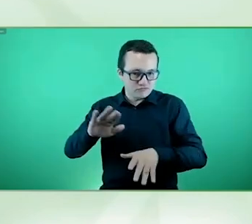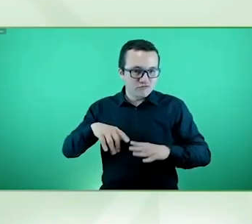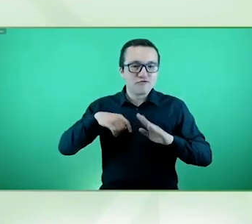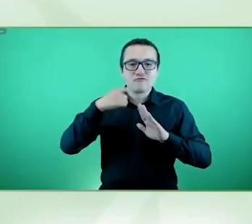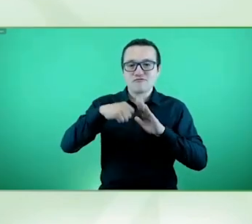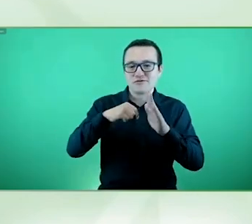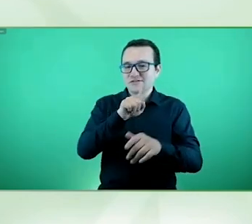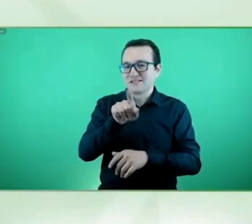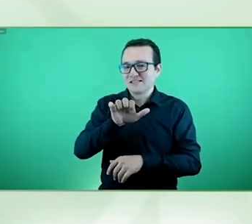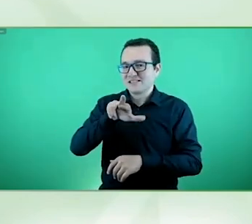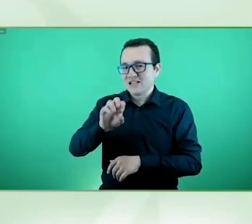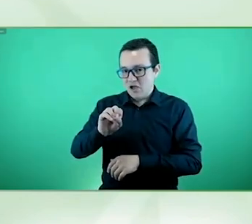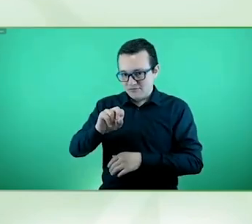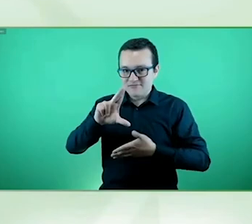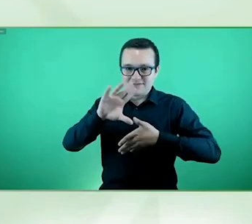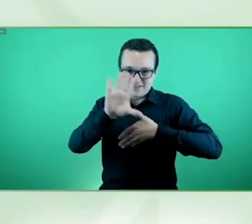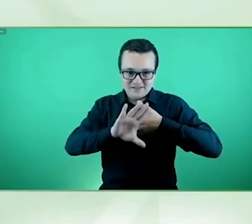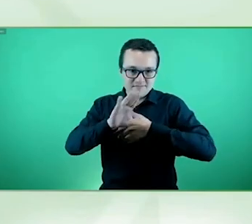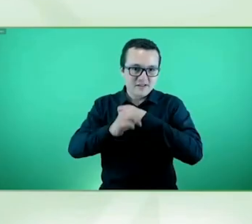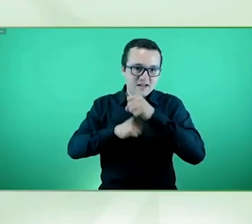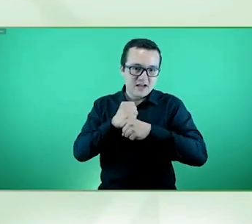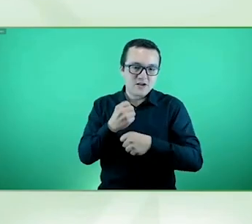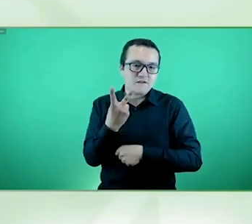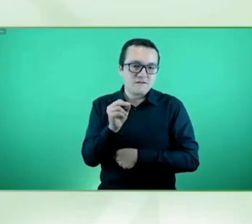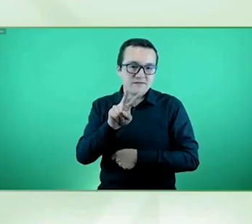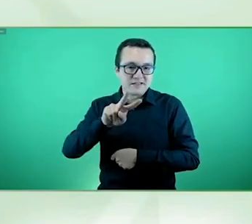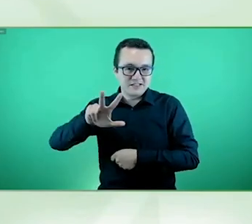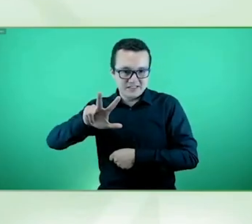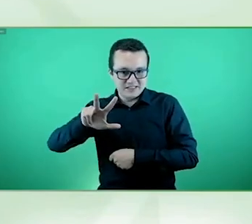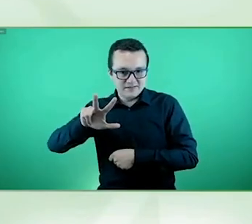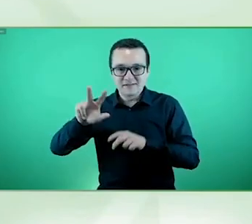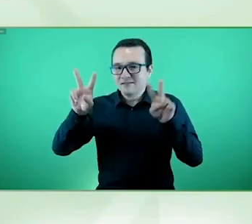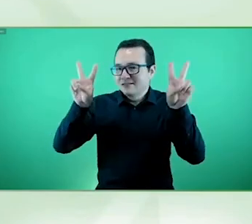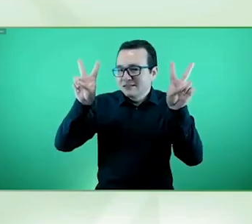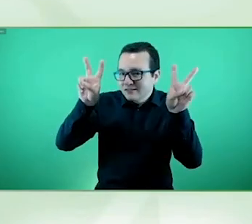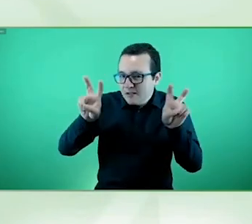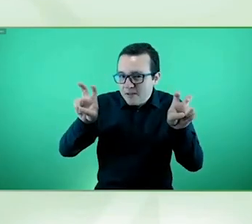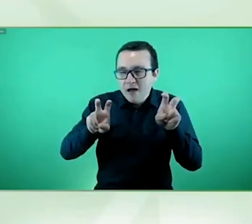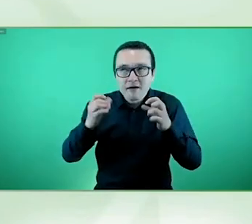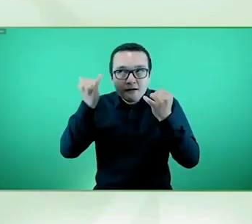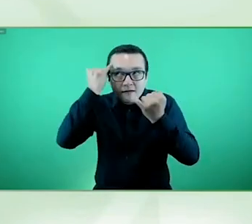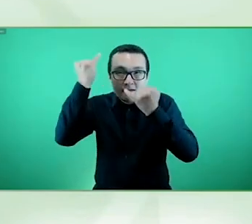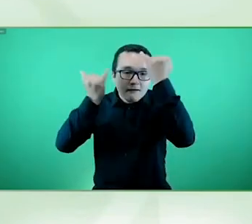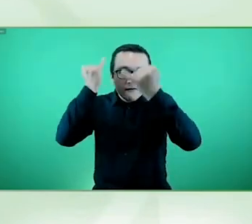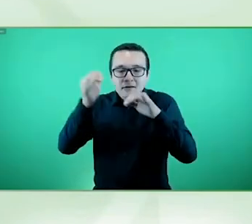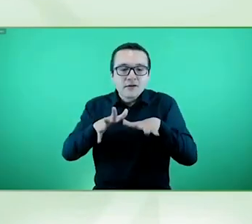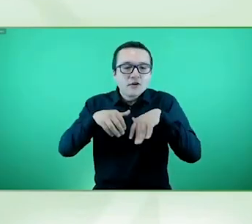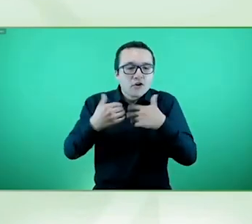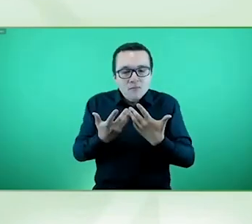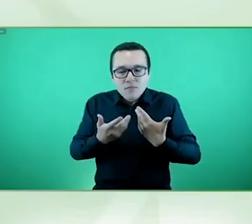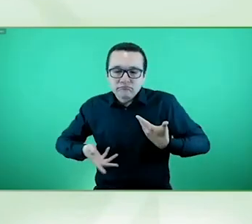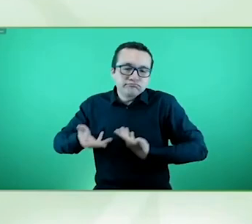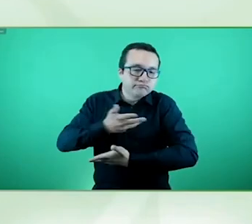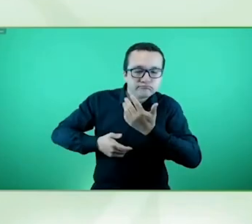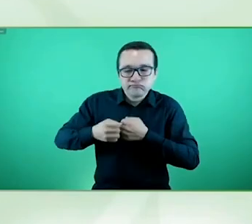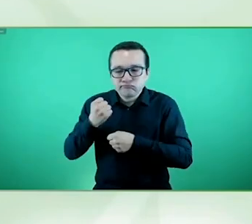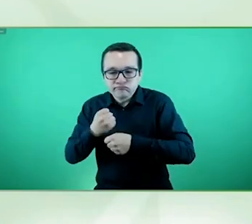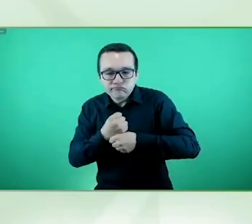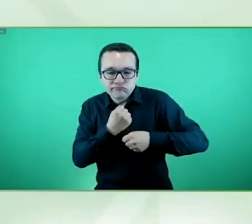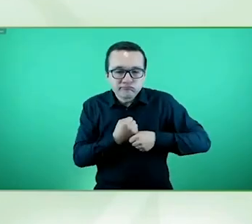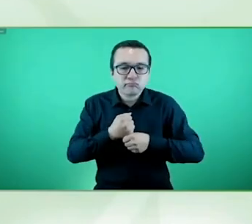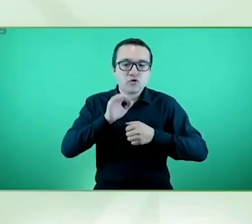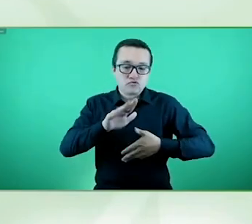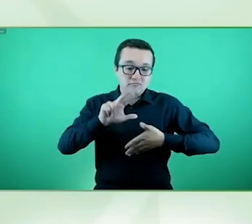2023, titulada Reinvención del Espíritu Emprendedor en Iberoamérica. El objetivo de esta sesión